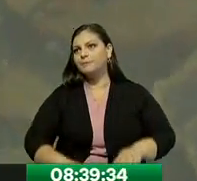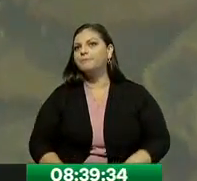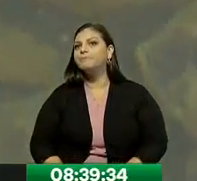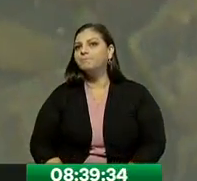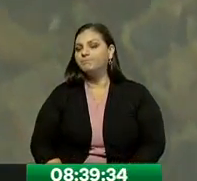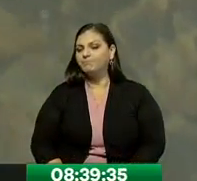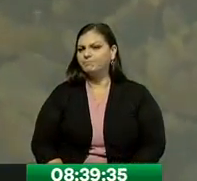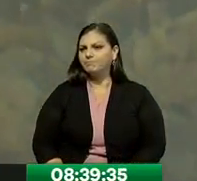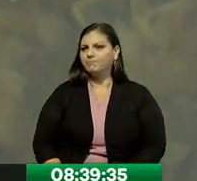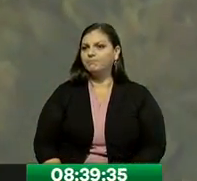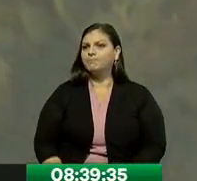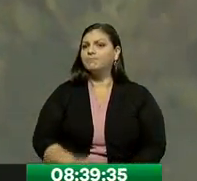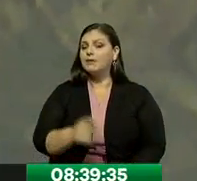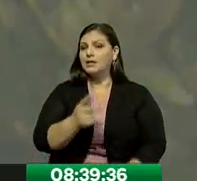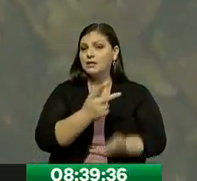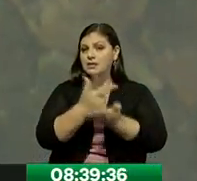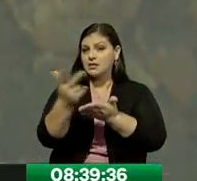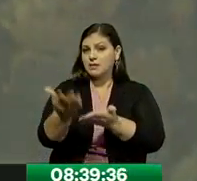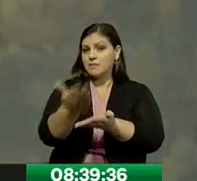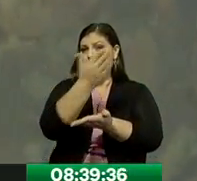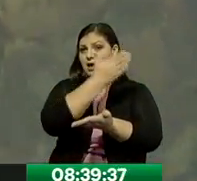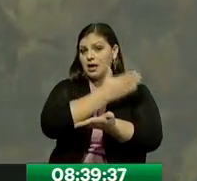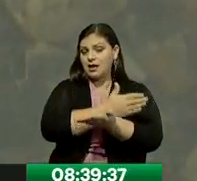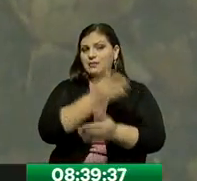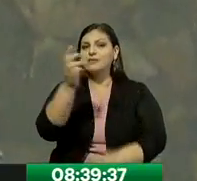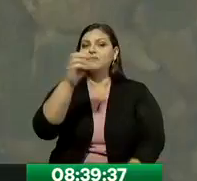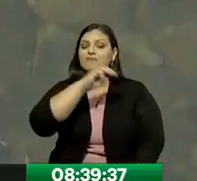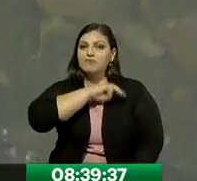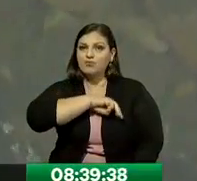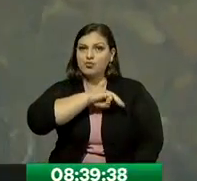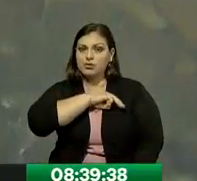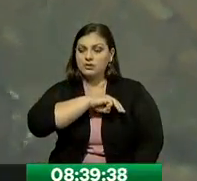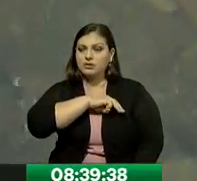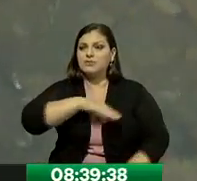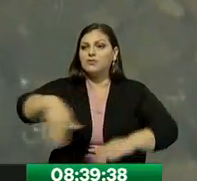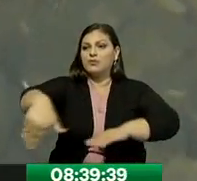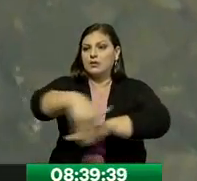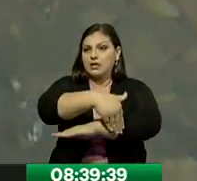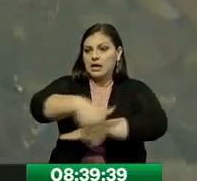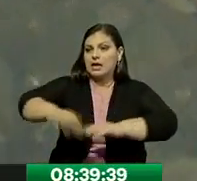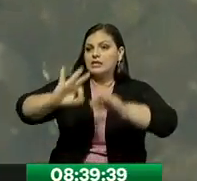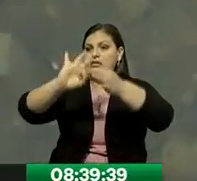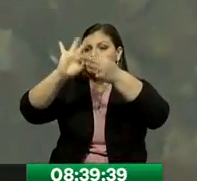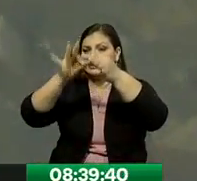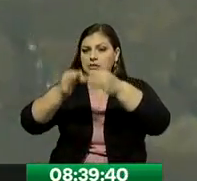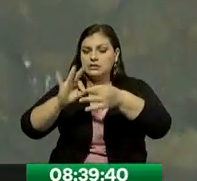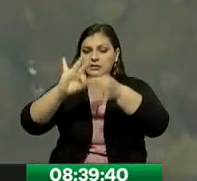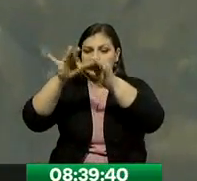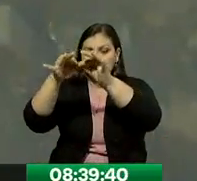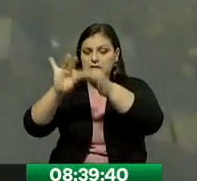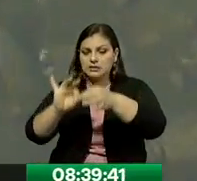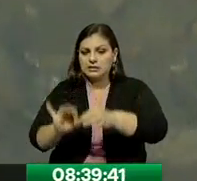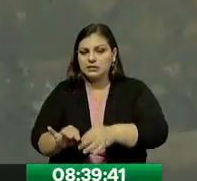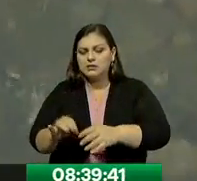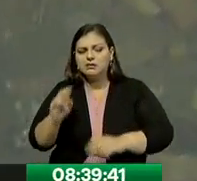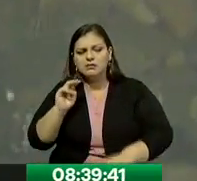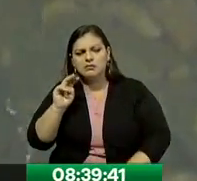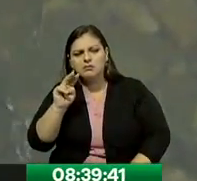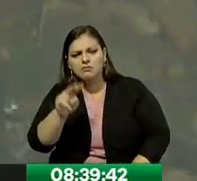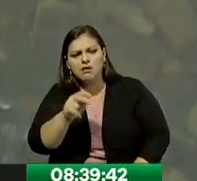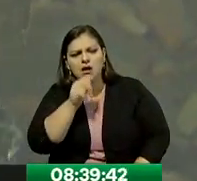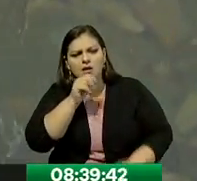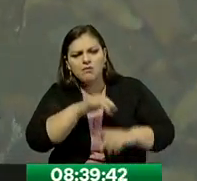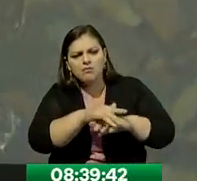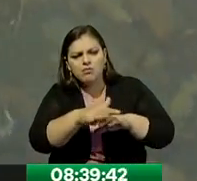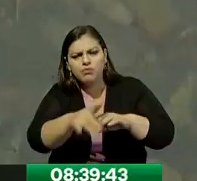el municipio empezó a hacer la repotenciación de las calles pero este daño viene desde hace más de un año atrás cuando a interagua vino a ser la